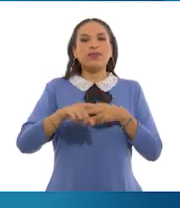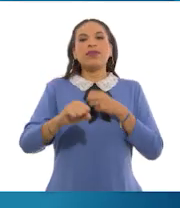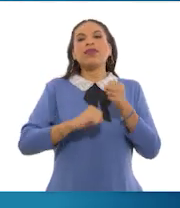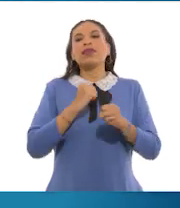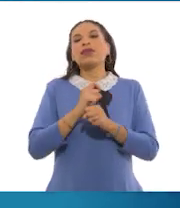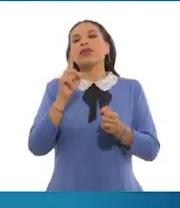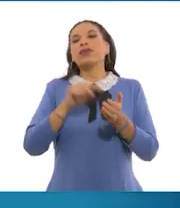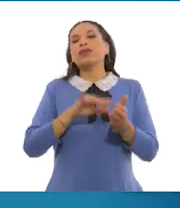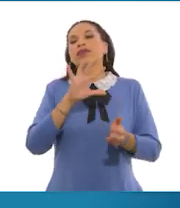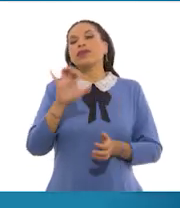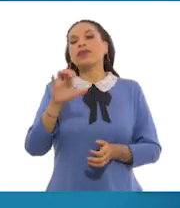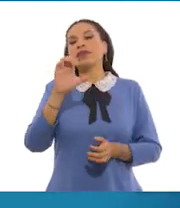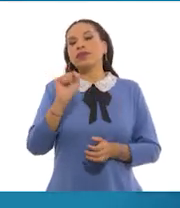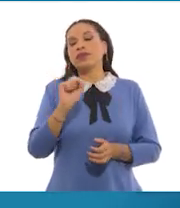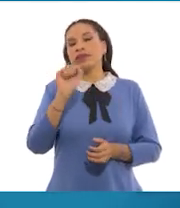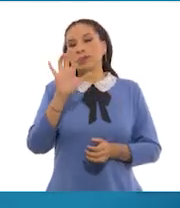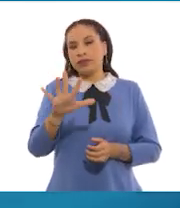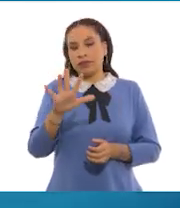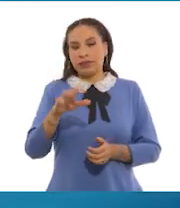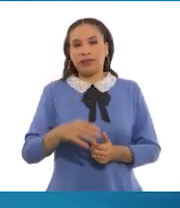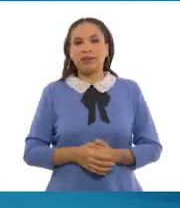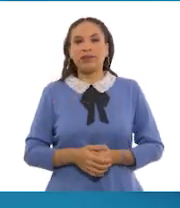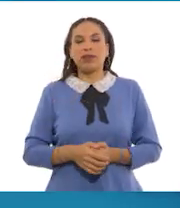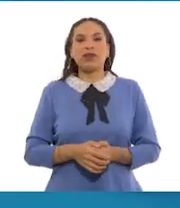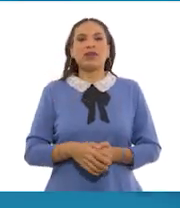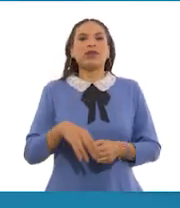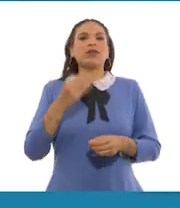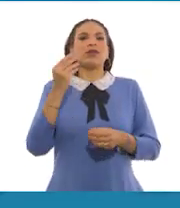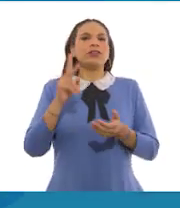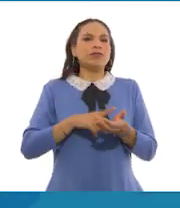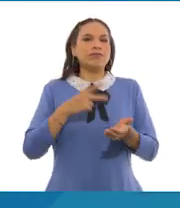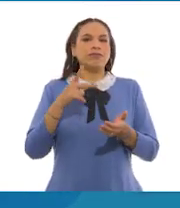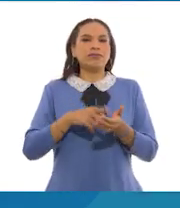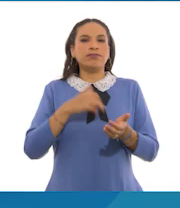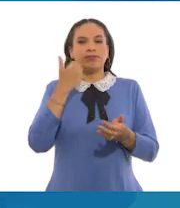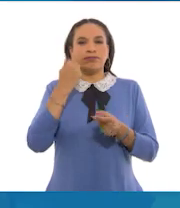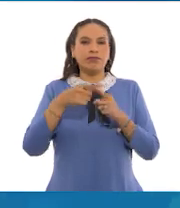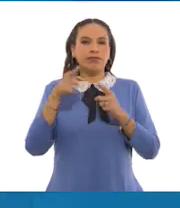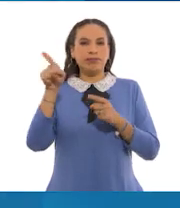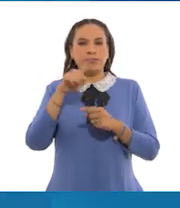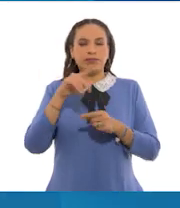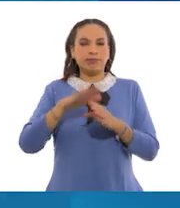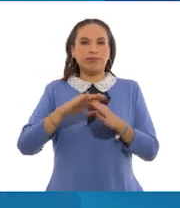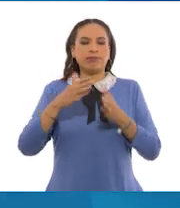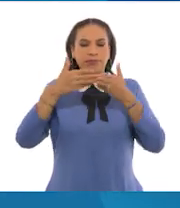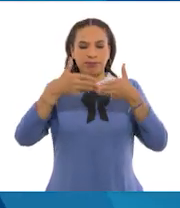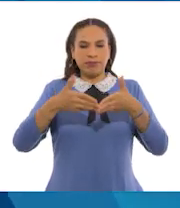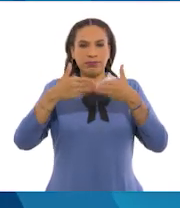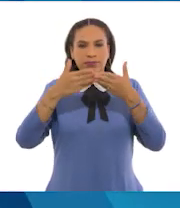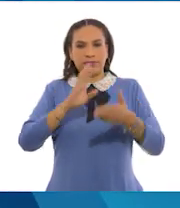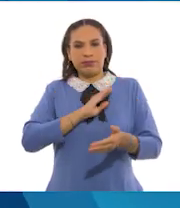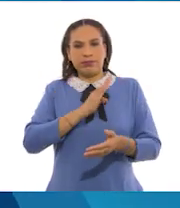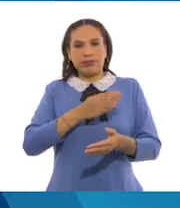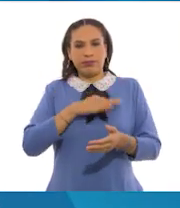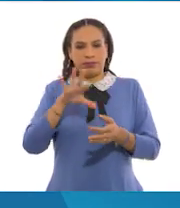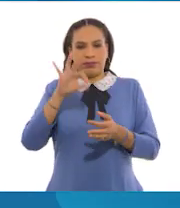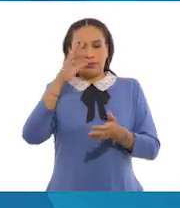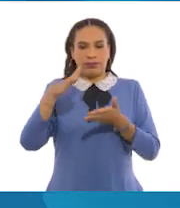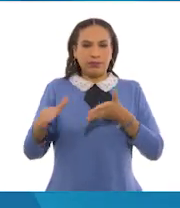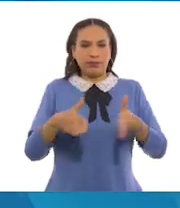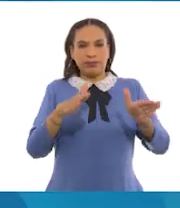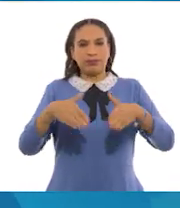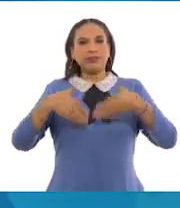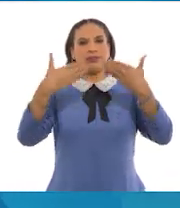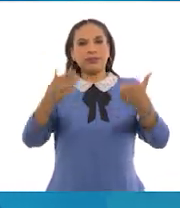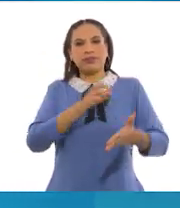de 1565. Tras varios intentos por parte de algunos navegantes españoles por encontrar un camino para